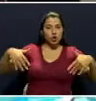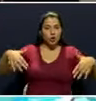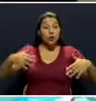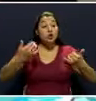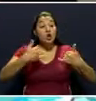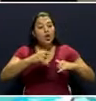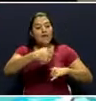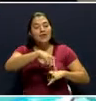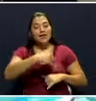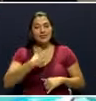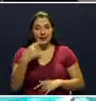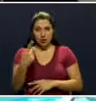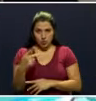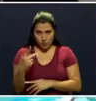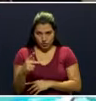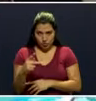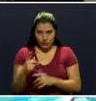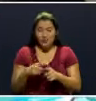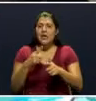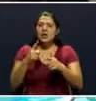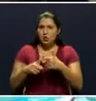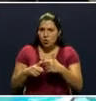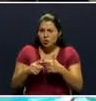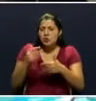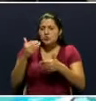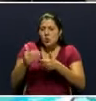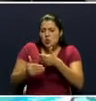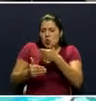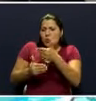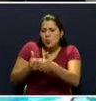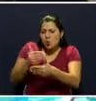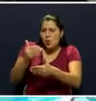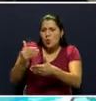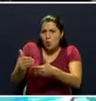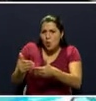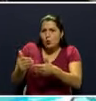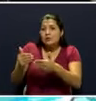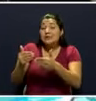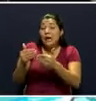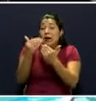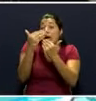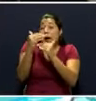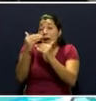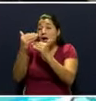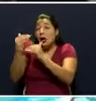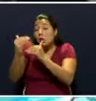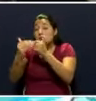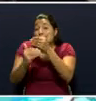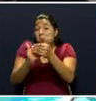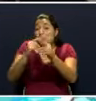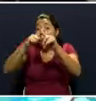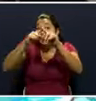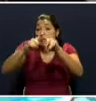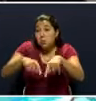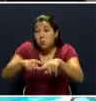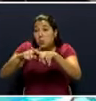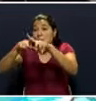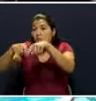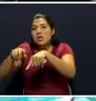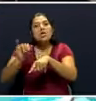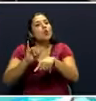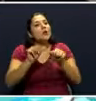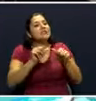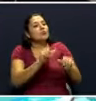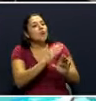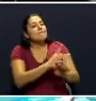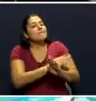personas vulnerables. Entonces, las medidas se van a ir soltando poquito a poco, pero en estas poblaciones nosotros vamos a mantener como una barrera protectora para